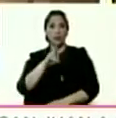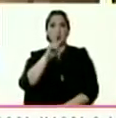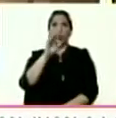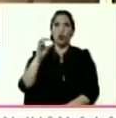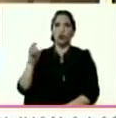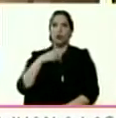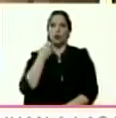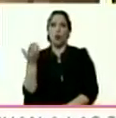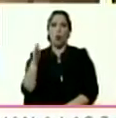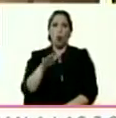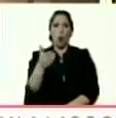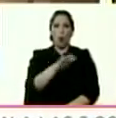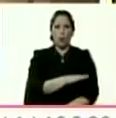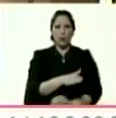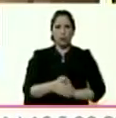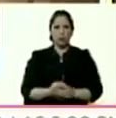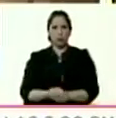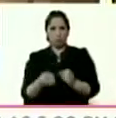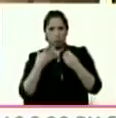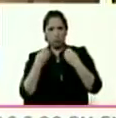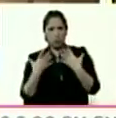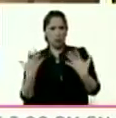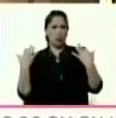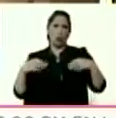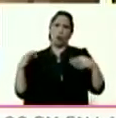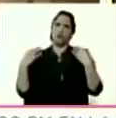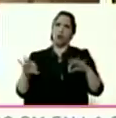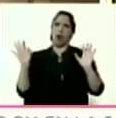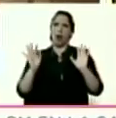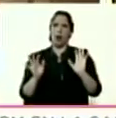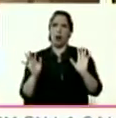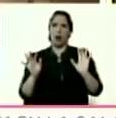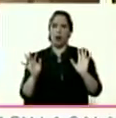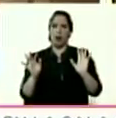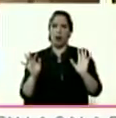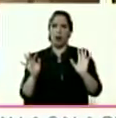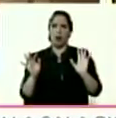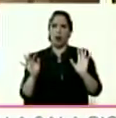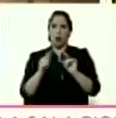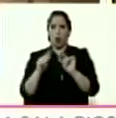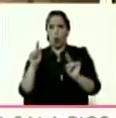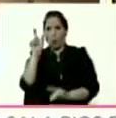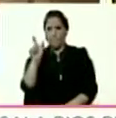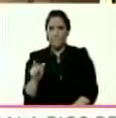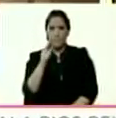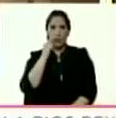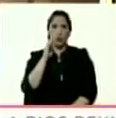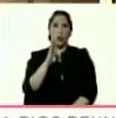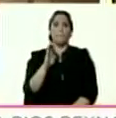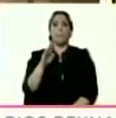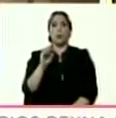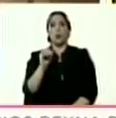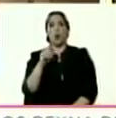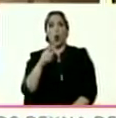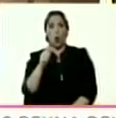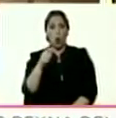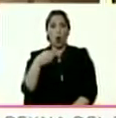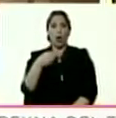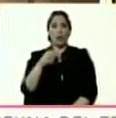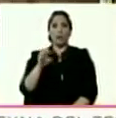homicidios. A alias el brother dice, no, está bien, es normal que alias el brother esté armado.